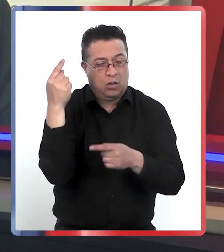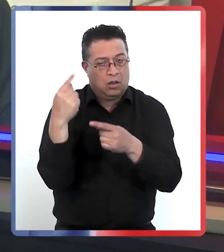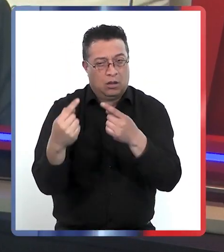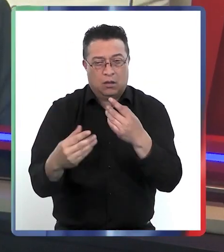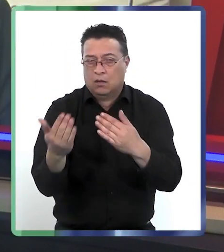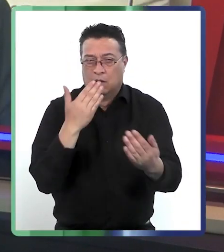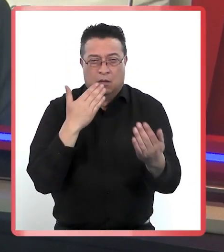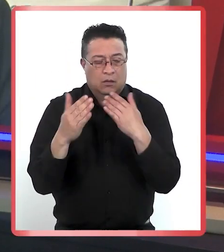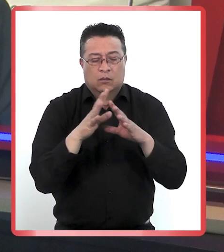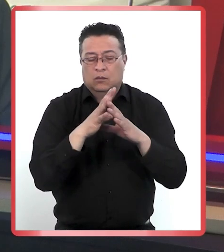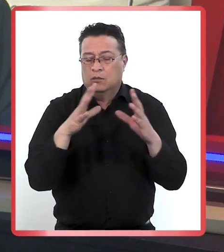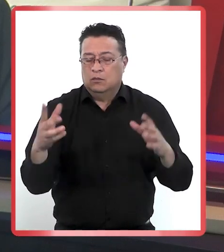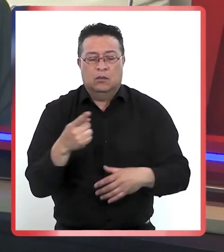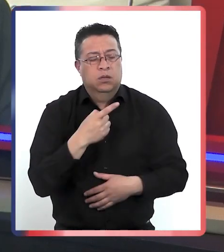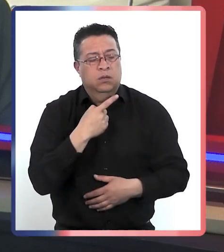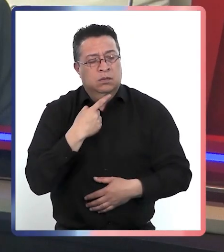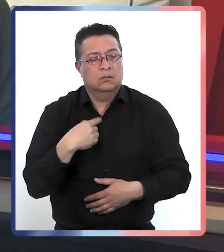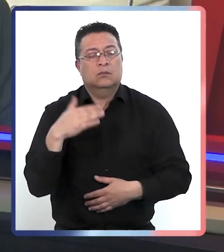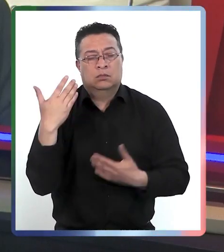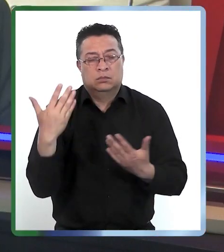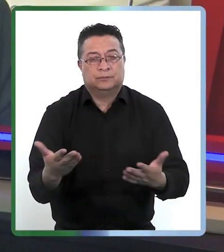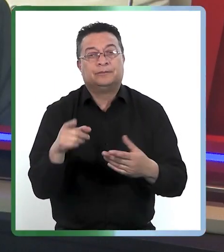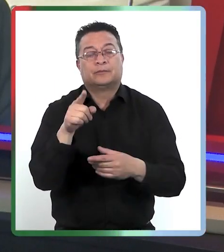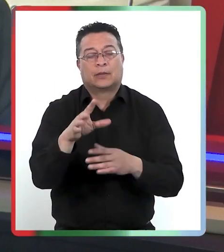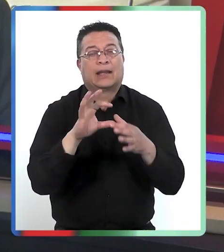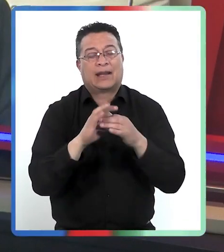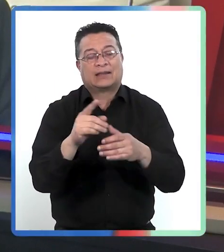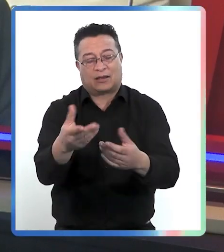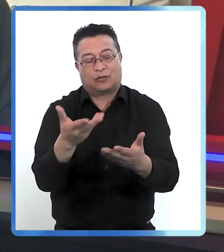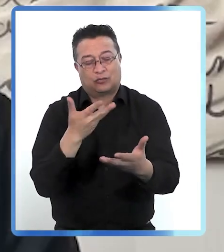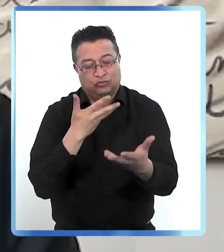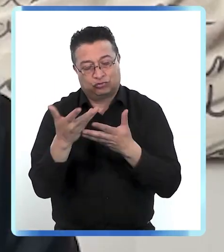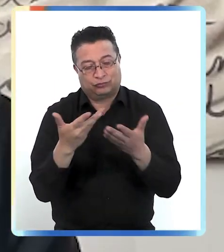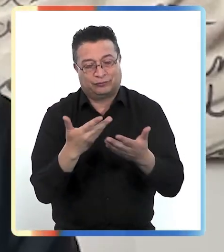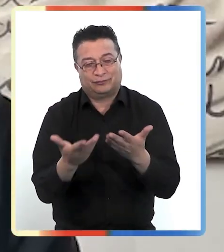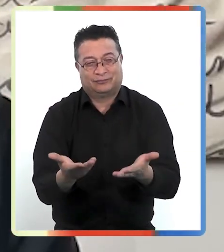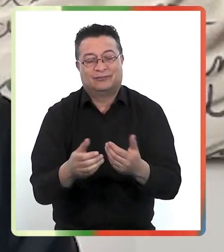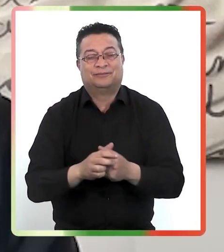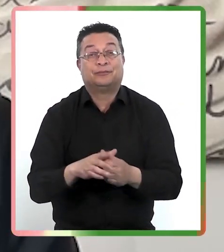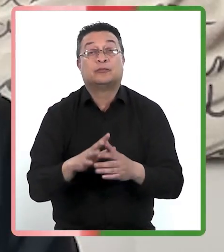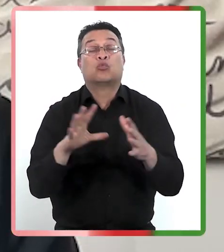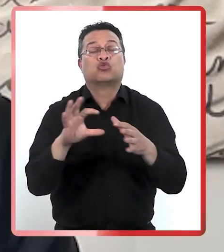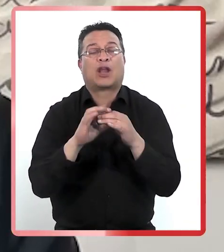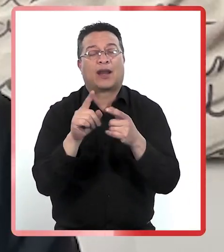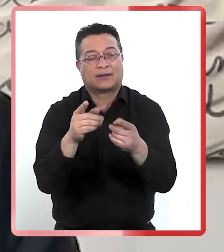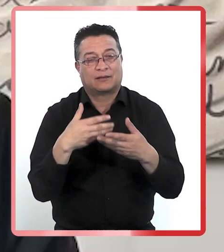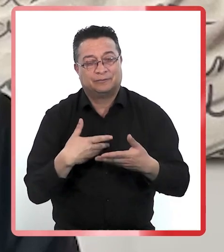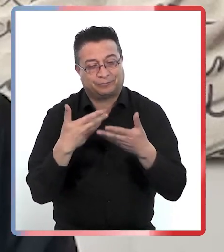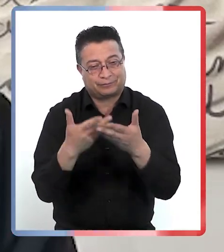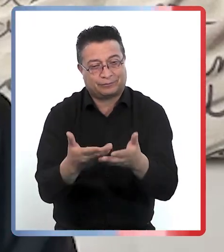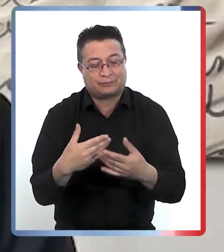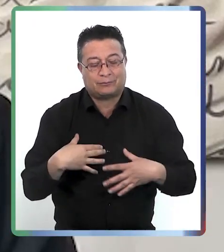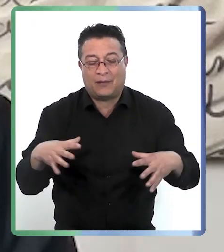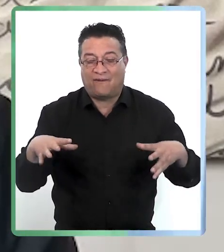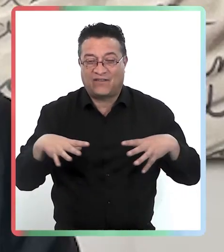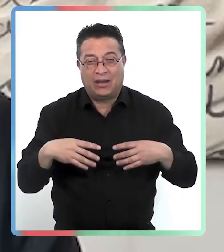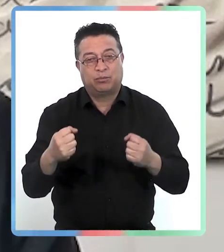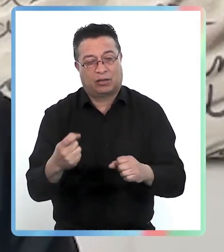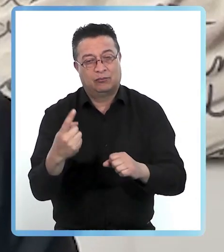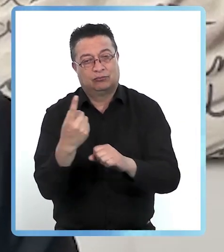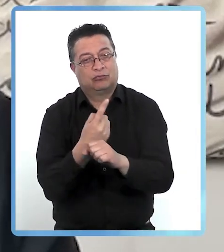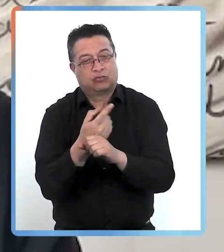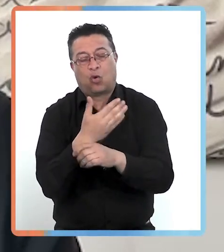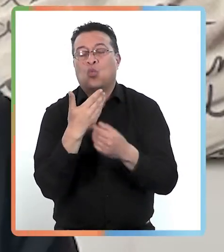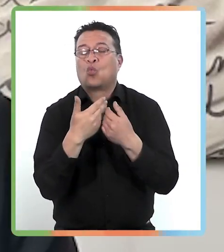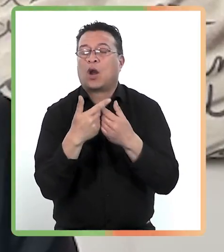aprendido un montón, ha sido una conversación súper interesante y le agradezco una vez más por su tiempo. Muchas gracias a mí por la invitación. Yo soy feliz de que poder